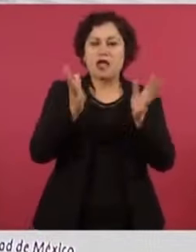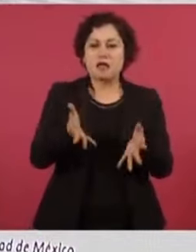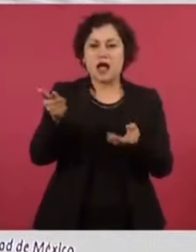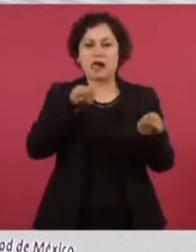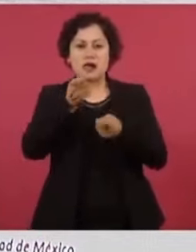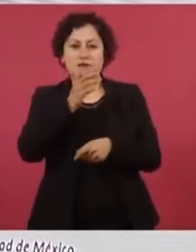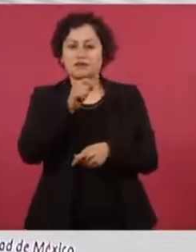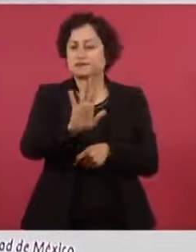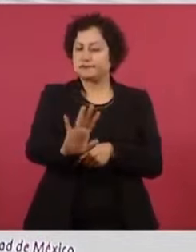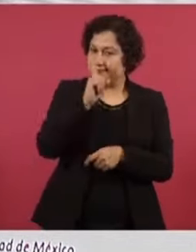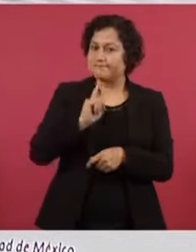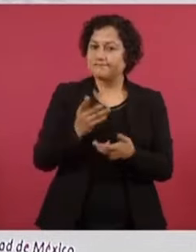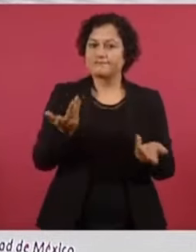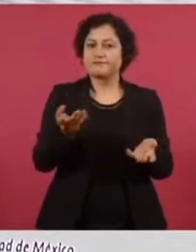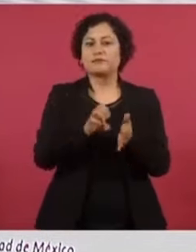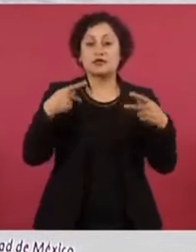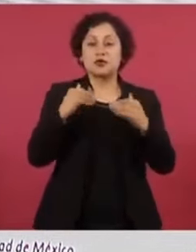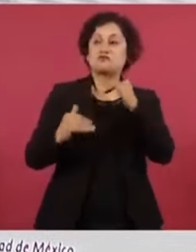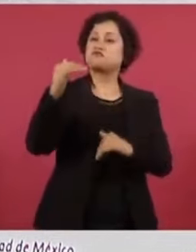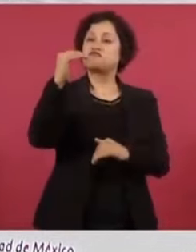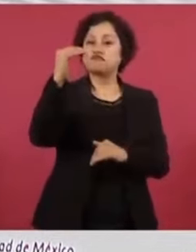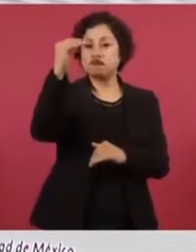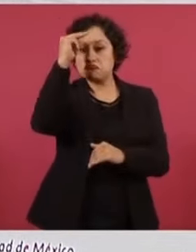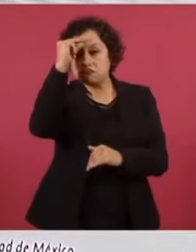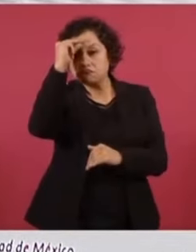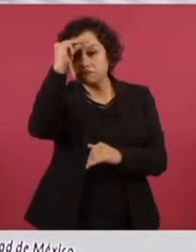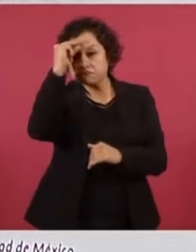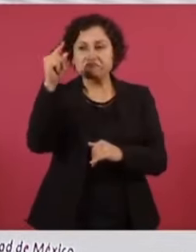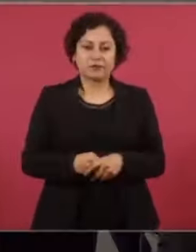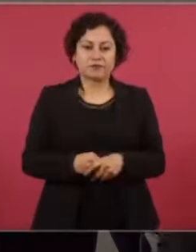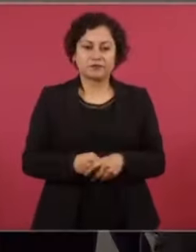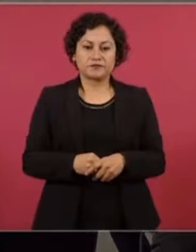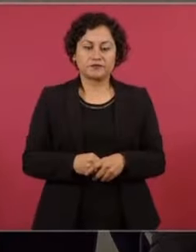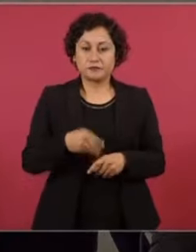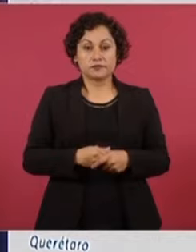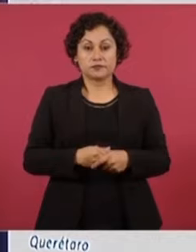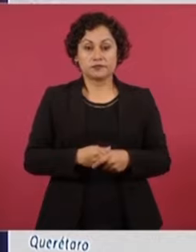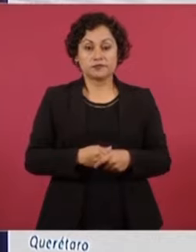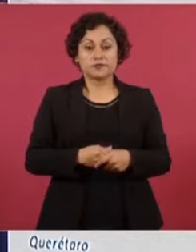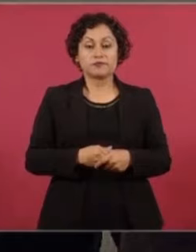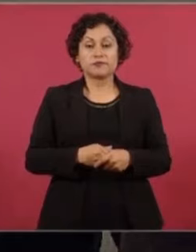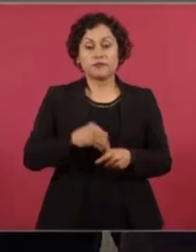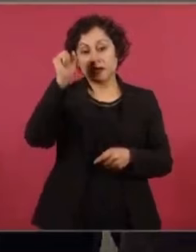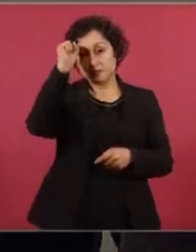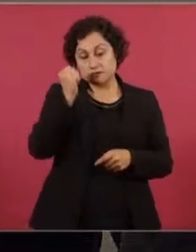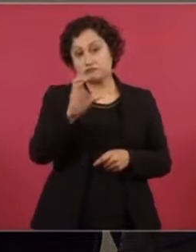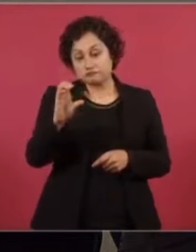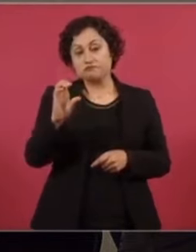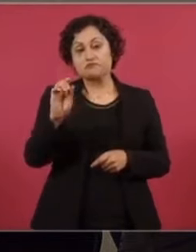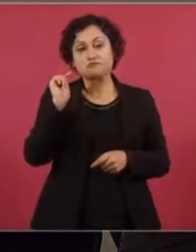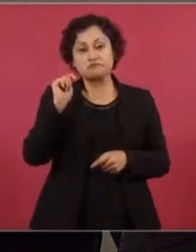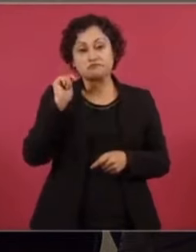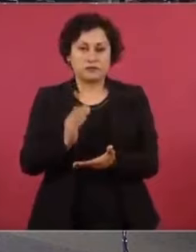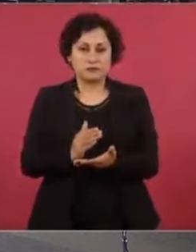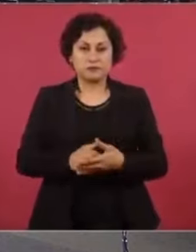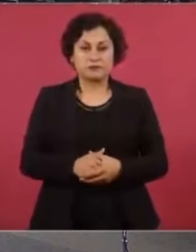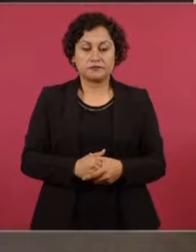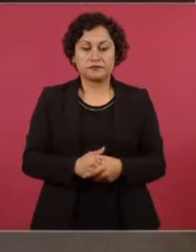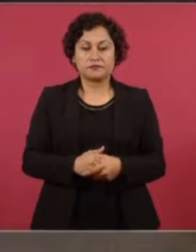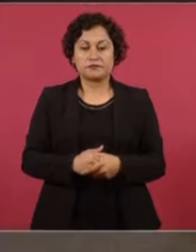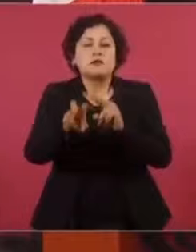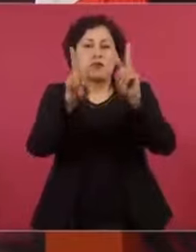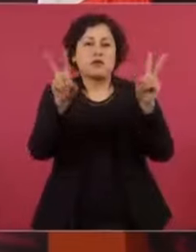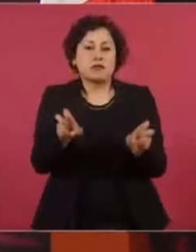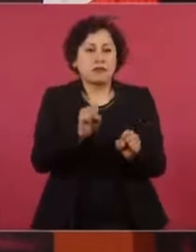relativo. Y nada de que aquí están, estudian posgrado. Y esos dos se dejan manipular. Mentira. Miren, Guerrero. Sinaloa, Baja California, Tabasco, Yucatán, Campeche, Chiapas.